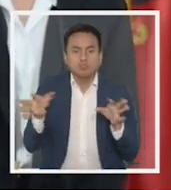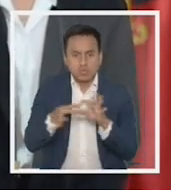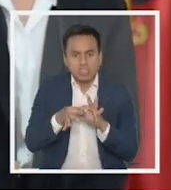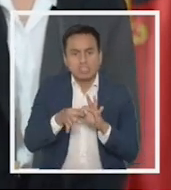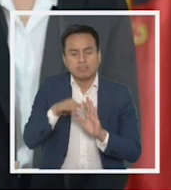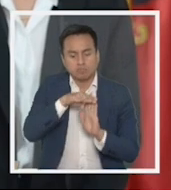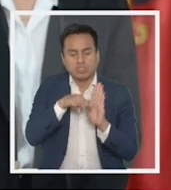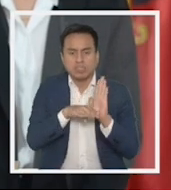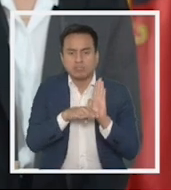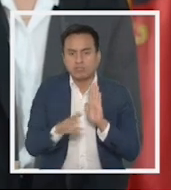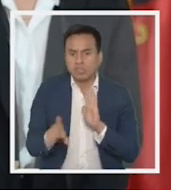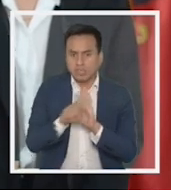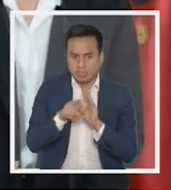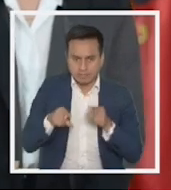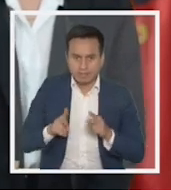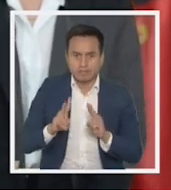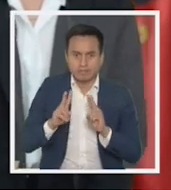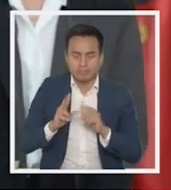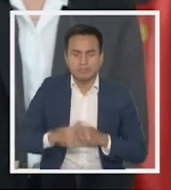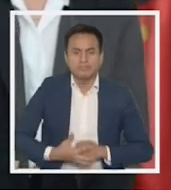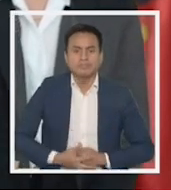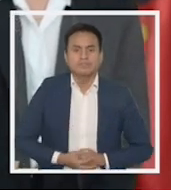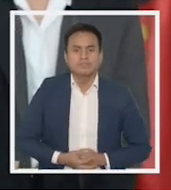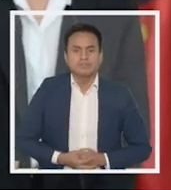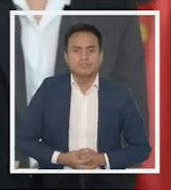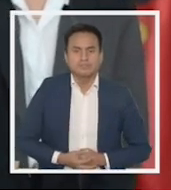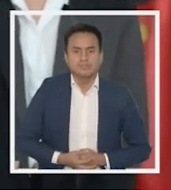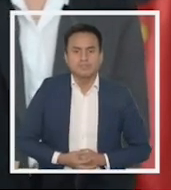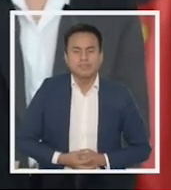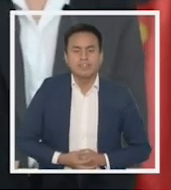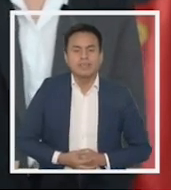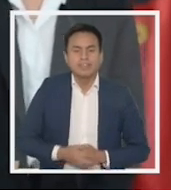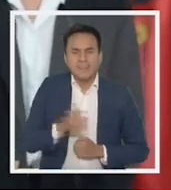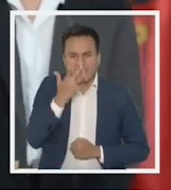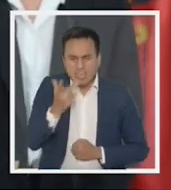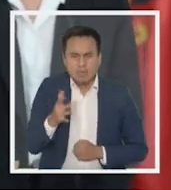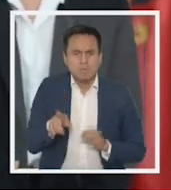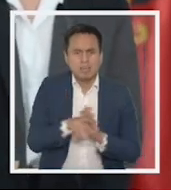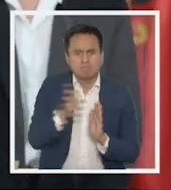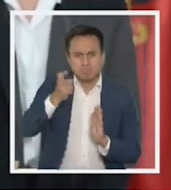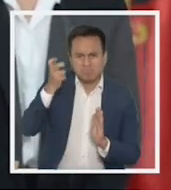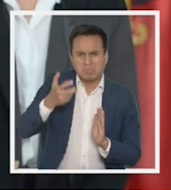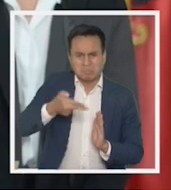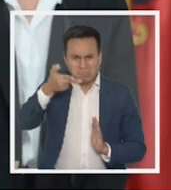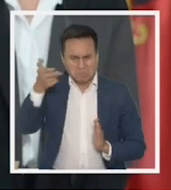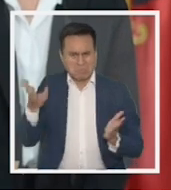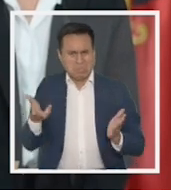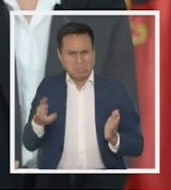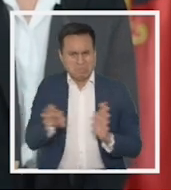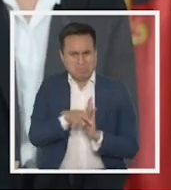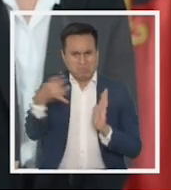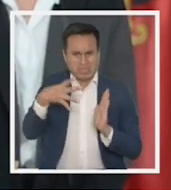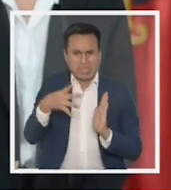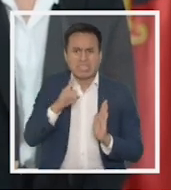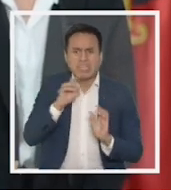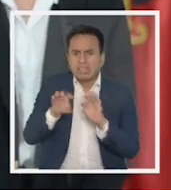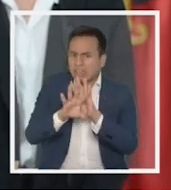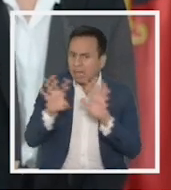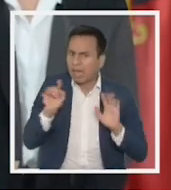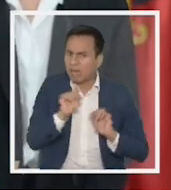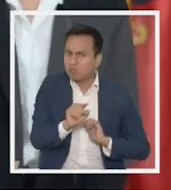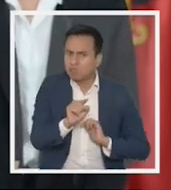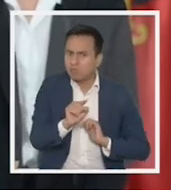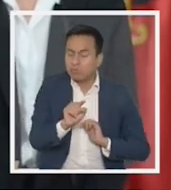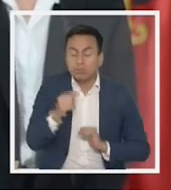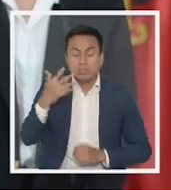El crimen y la delincuencia tienen claro, y esto es importante, el crimen y la